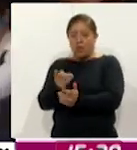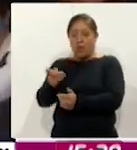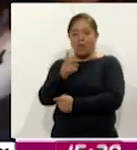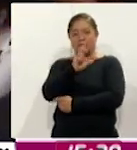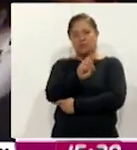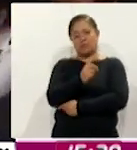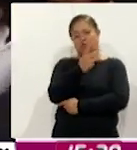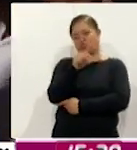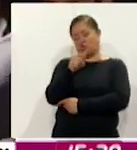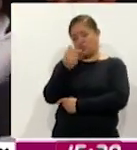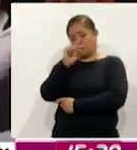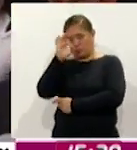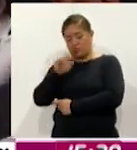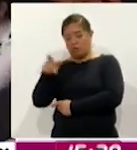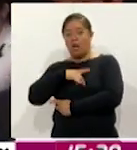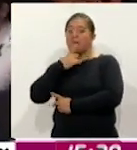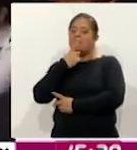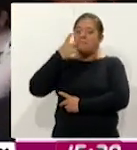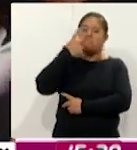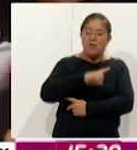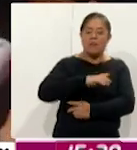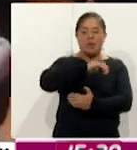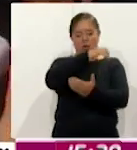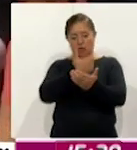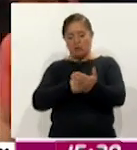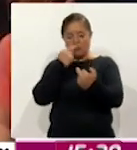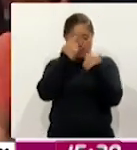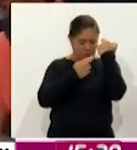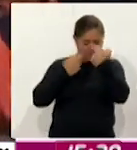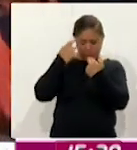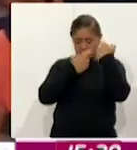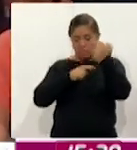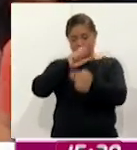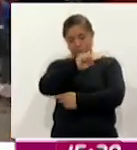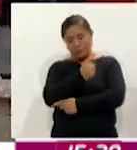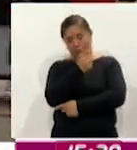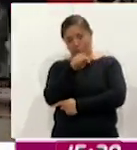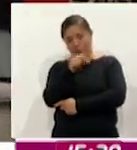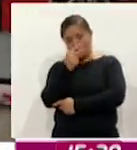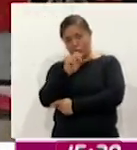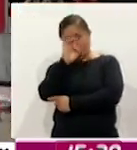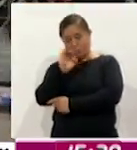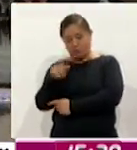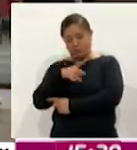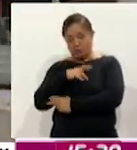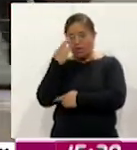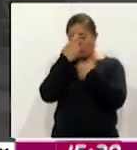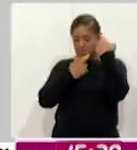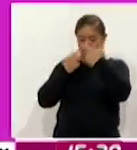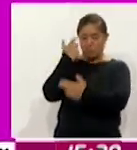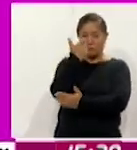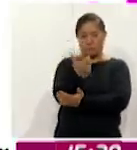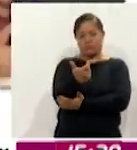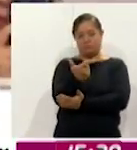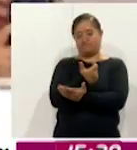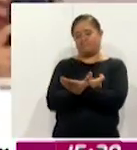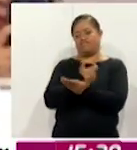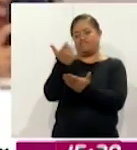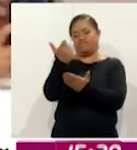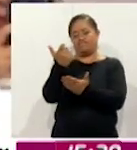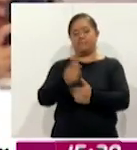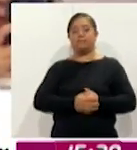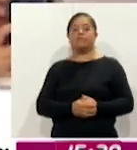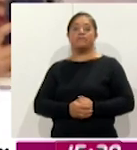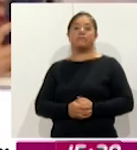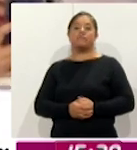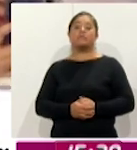32.7% se originó por demanda por la revisión de contrato, mientras que 21.2% fue por la revisión salarial. Ante